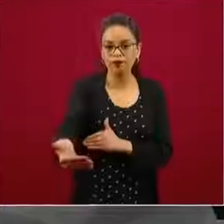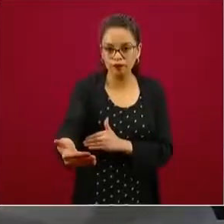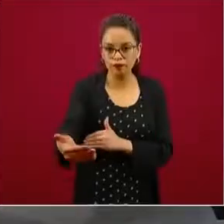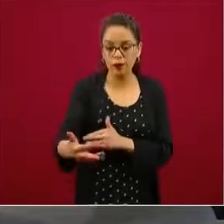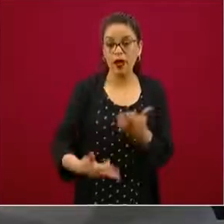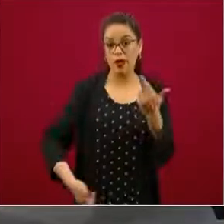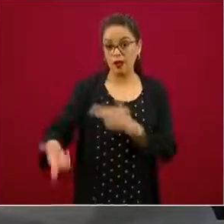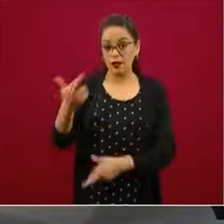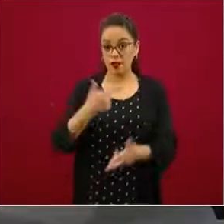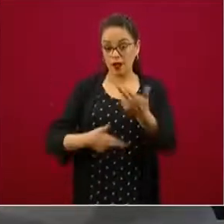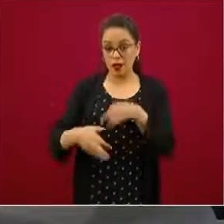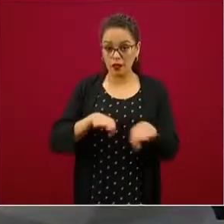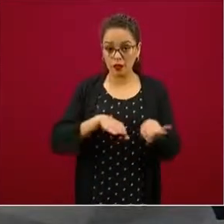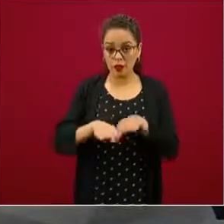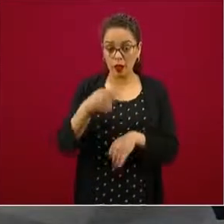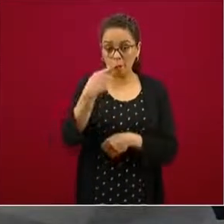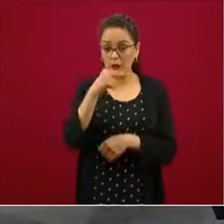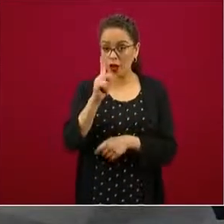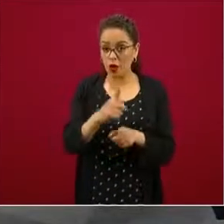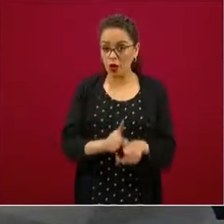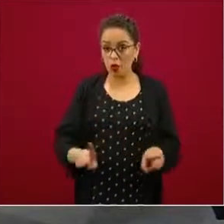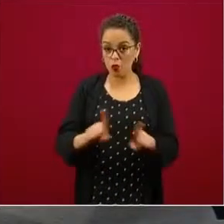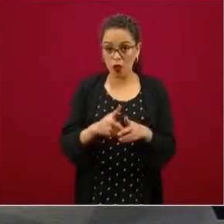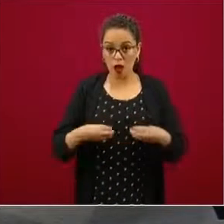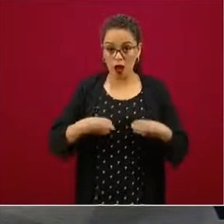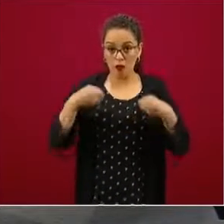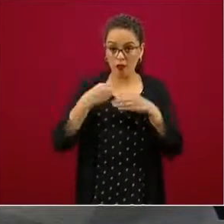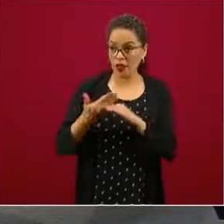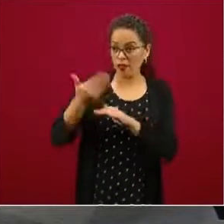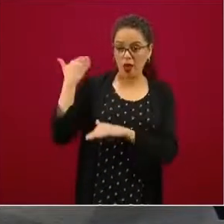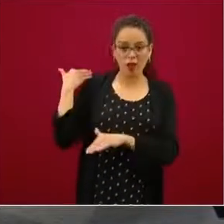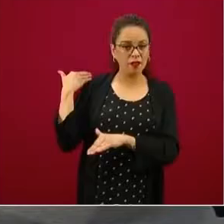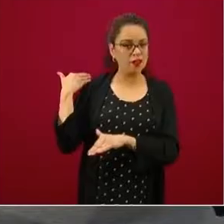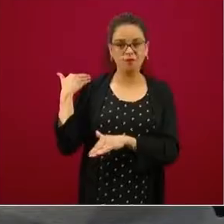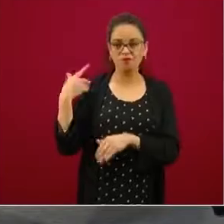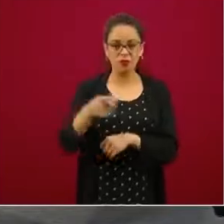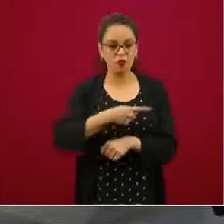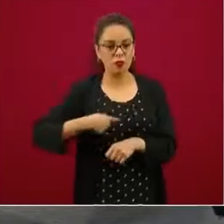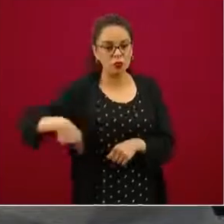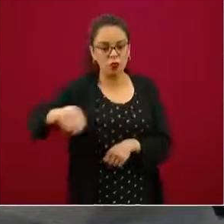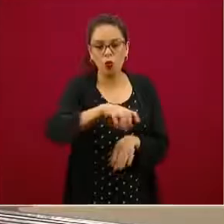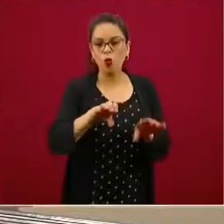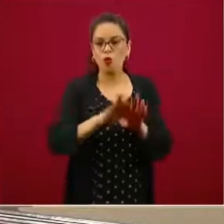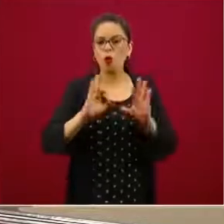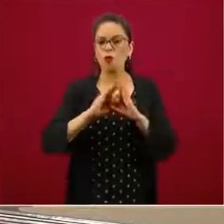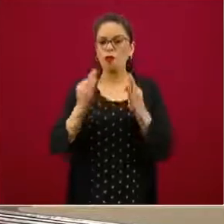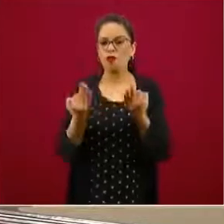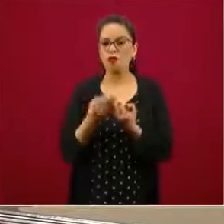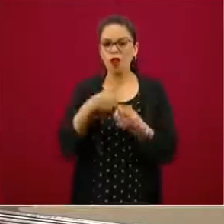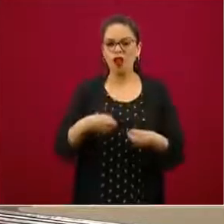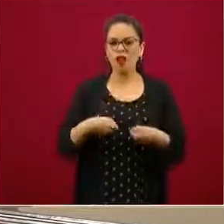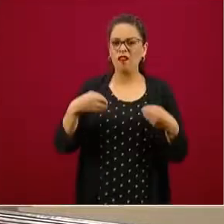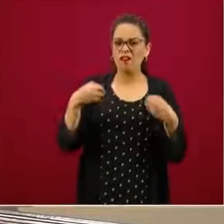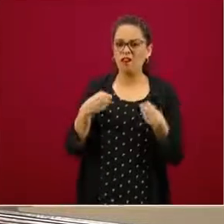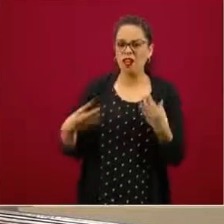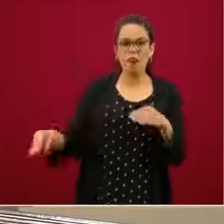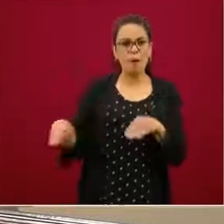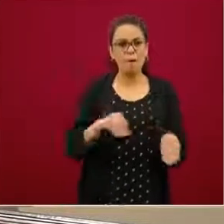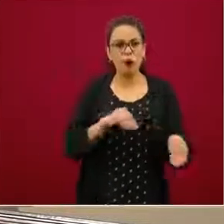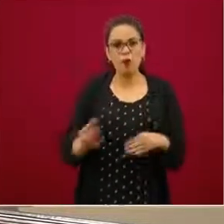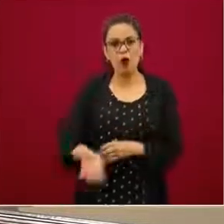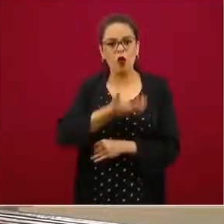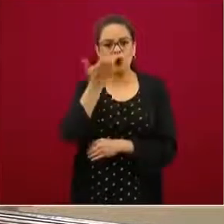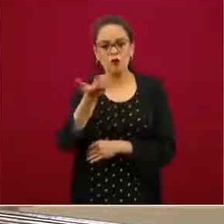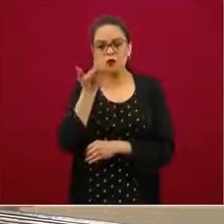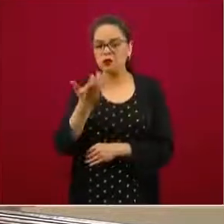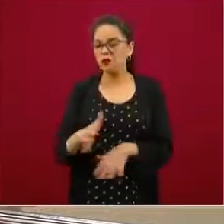laborales y ya no va a ser igual, la vida ya no va a ser igual, el entorno, las conductas, los hábitos deben de haber cambiado.